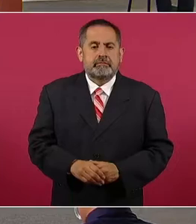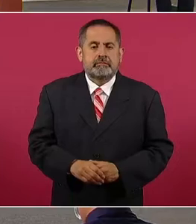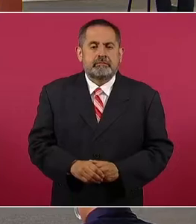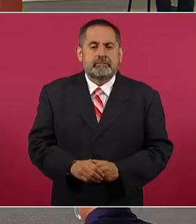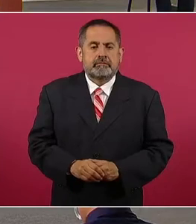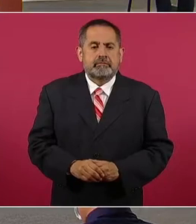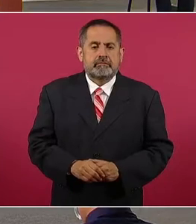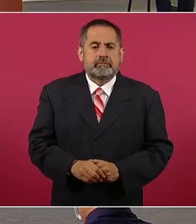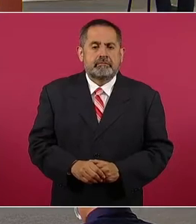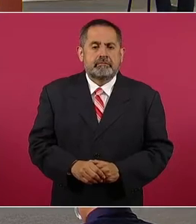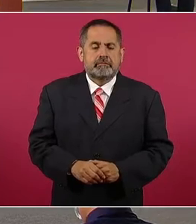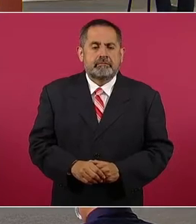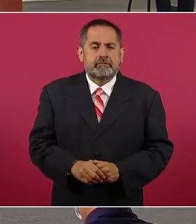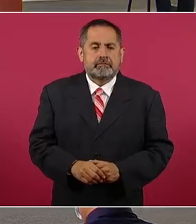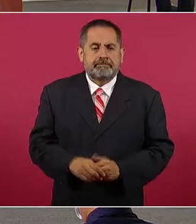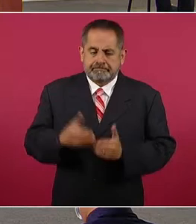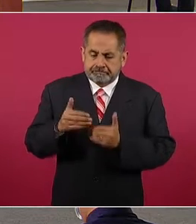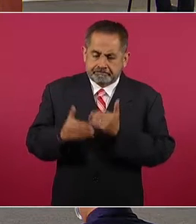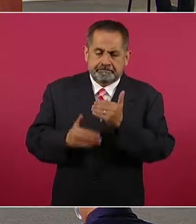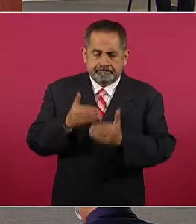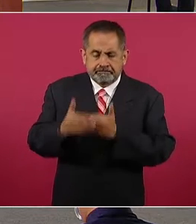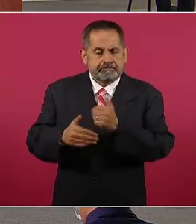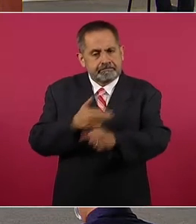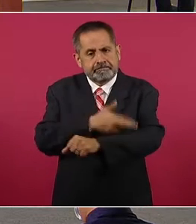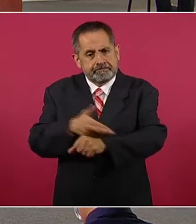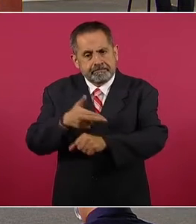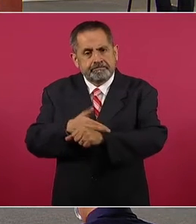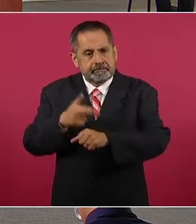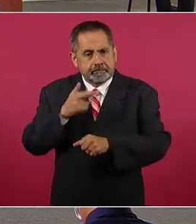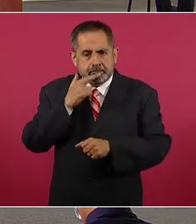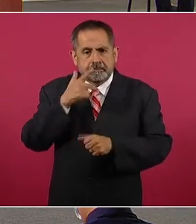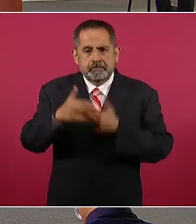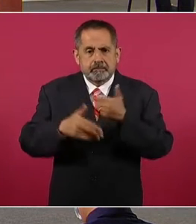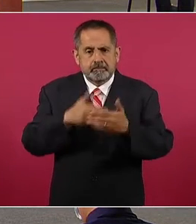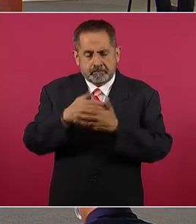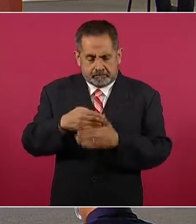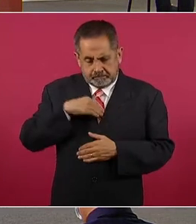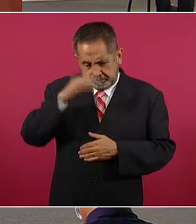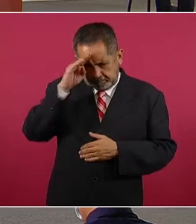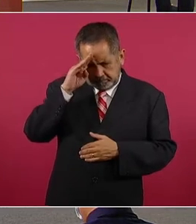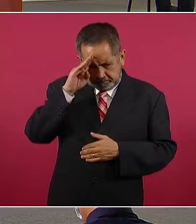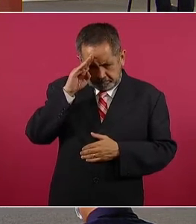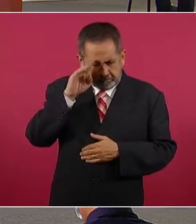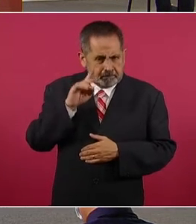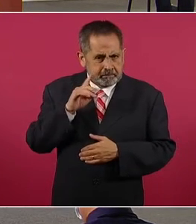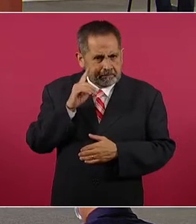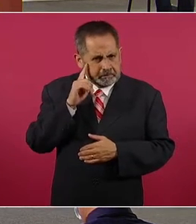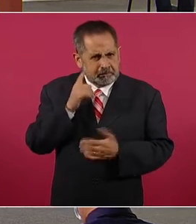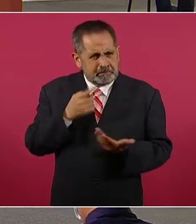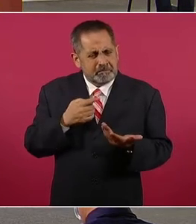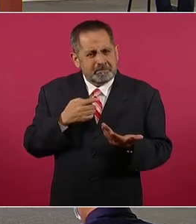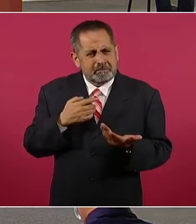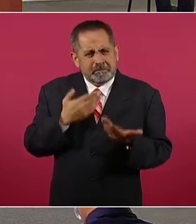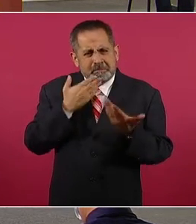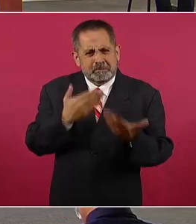Vamos avanzando, yo veo bien y